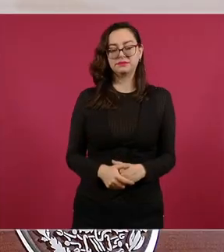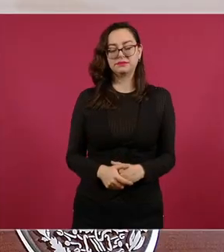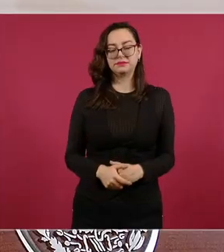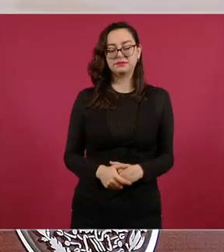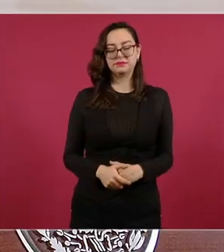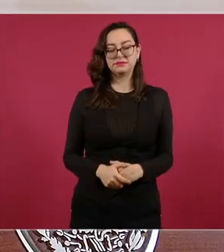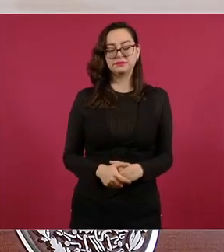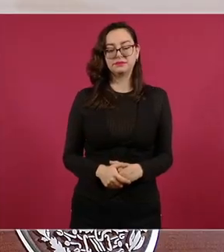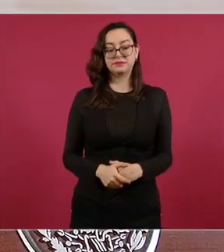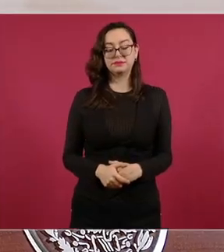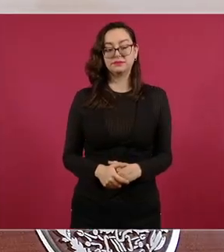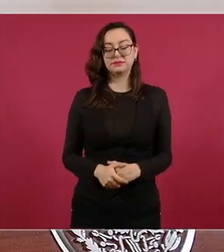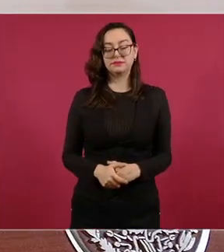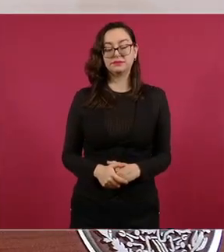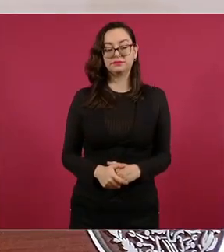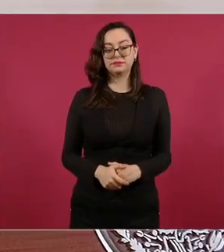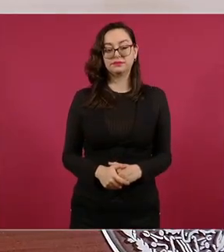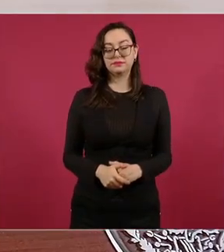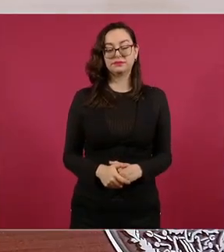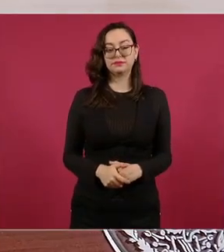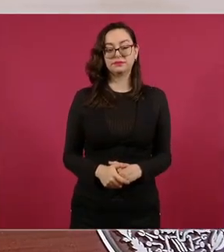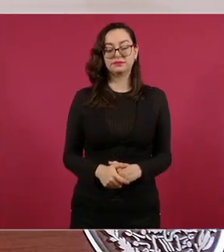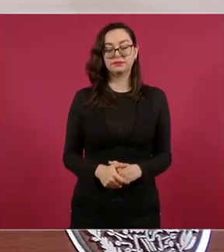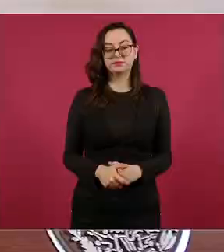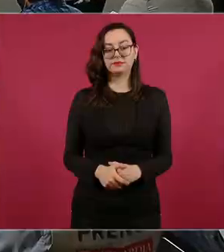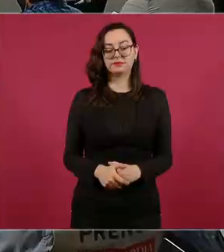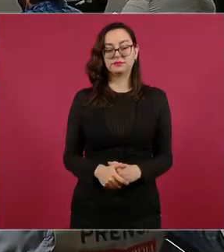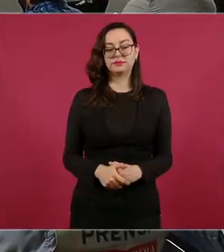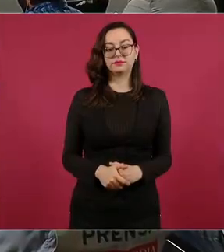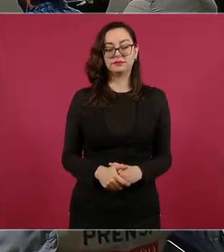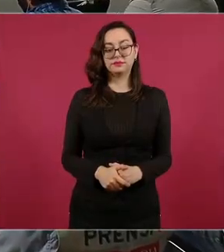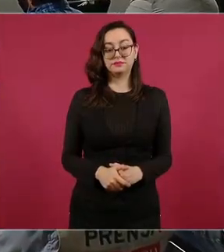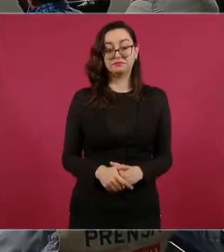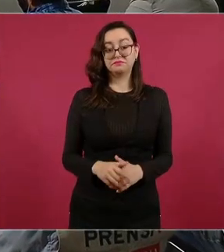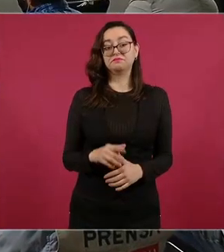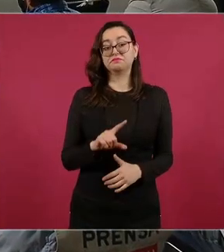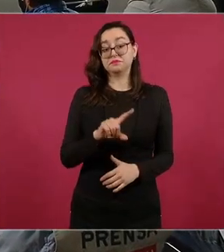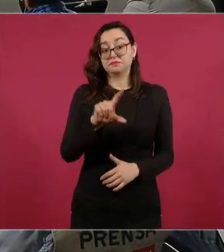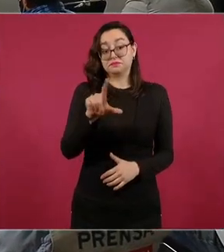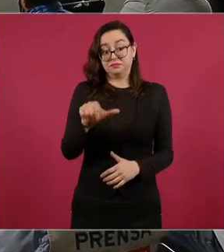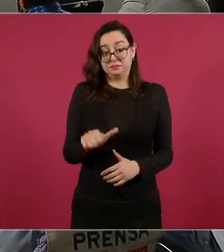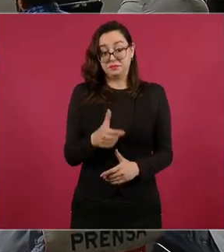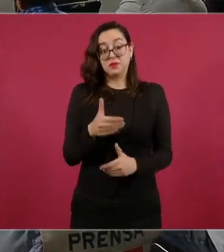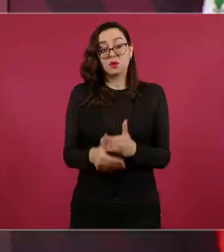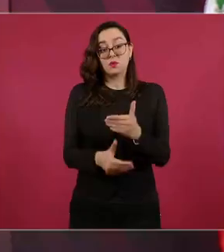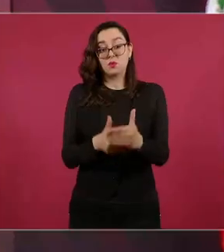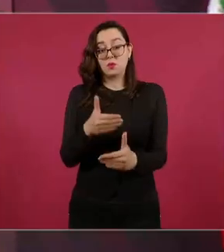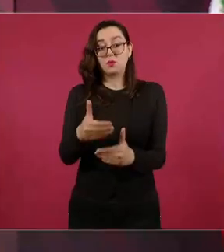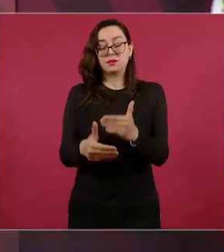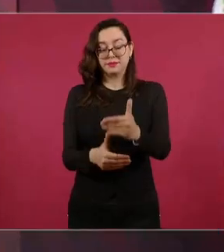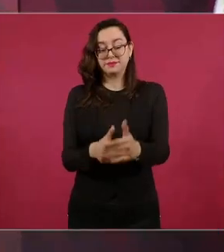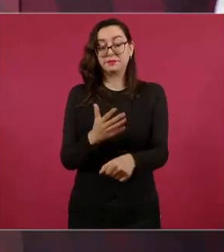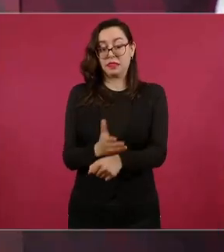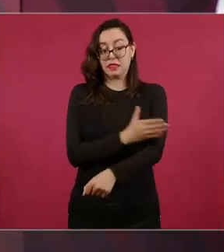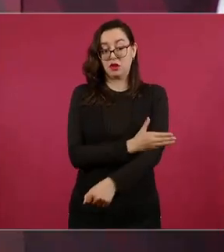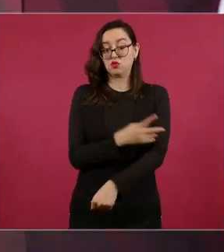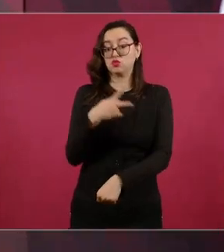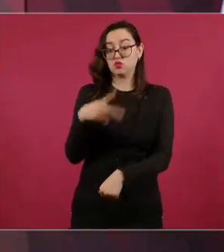Poco después, también de manera peyorativa, el abuelo de Madero, don Cristo,